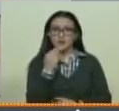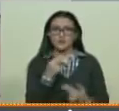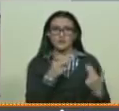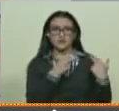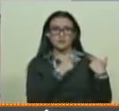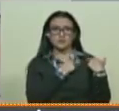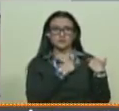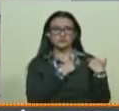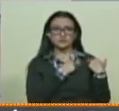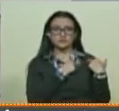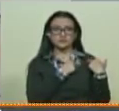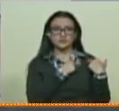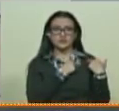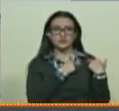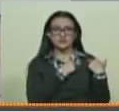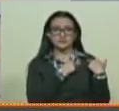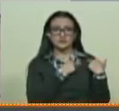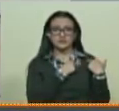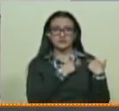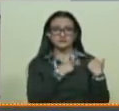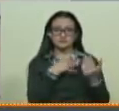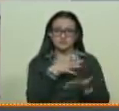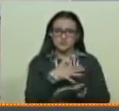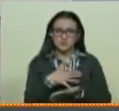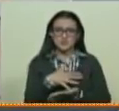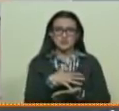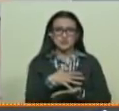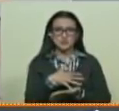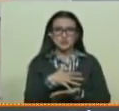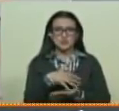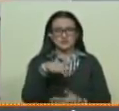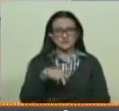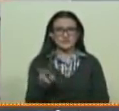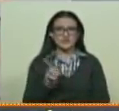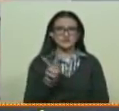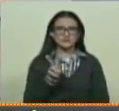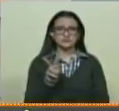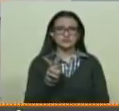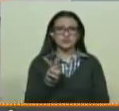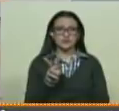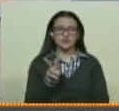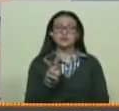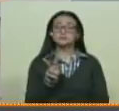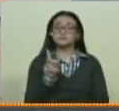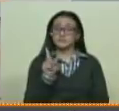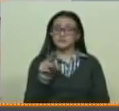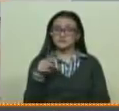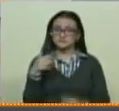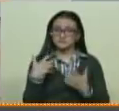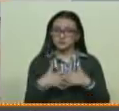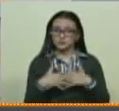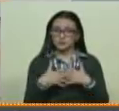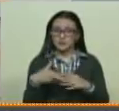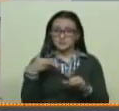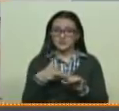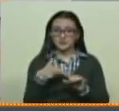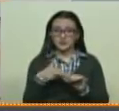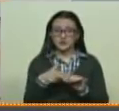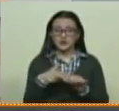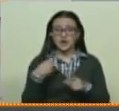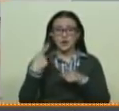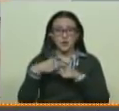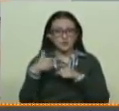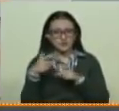de hechos que vulneren a la República, a nuestra industria petrolera, a Citgo Petroleum